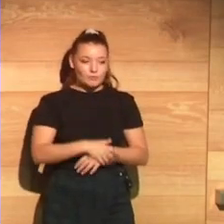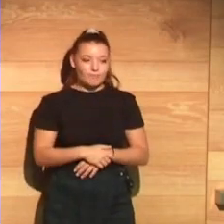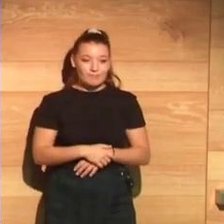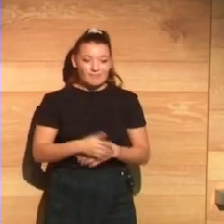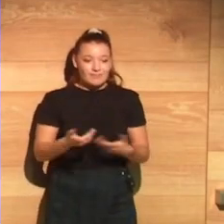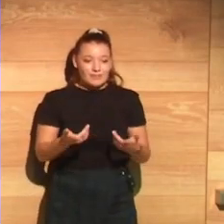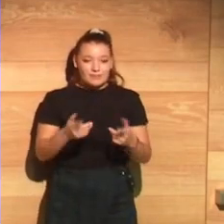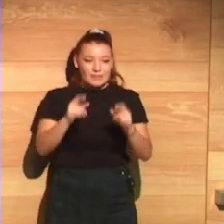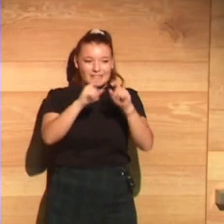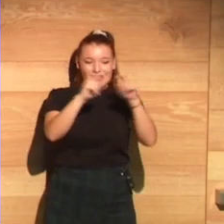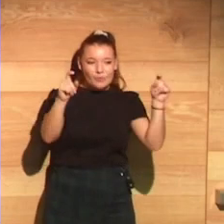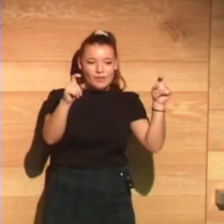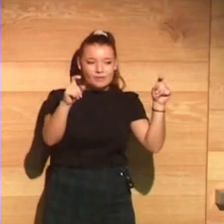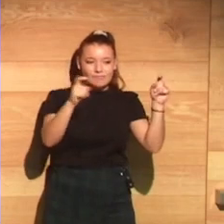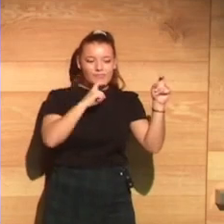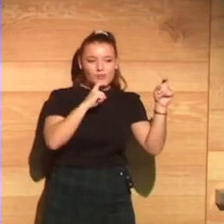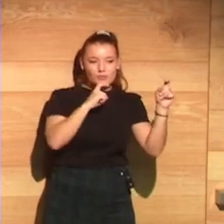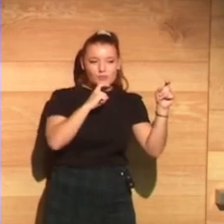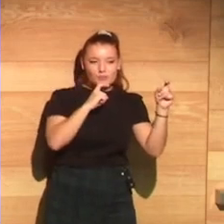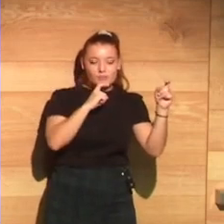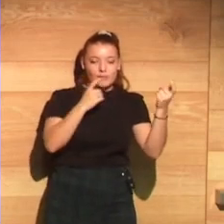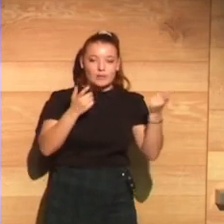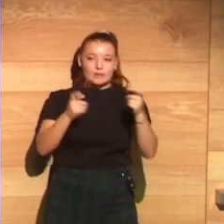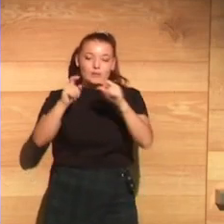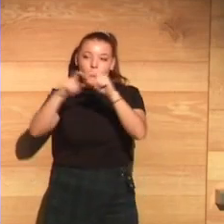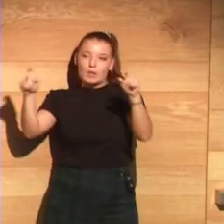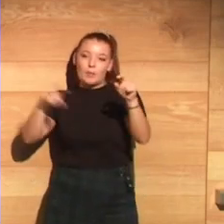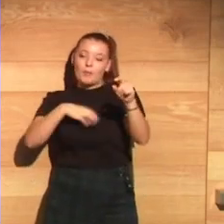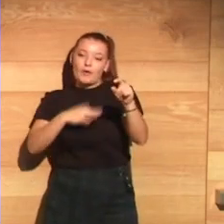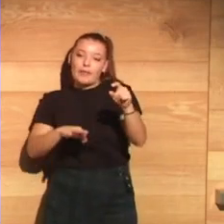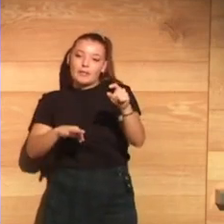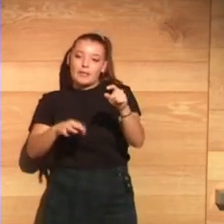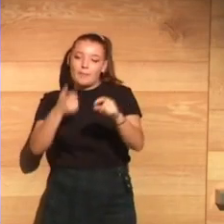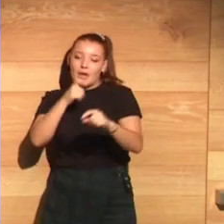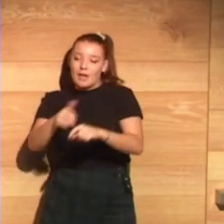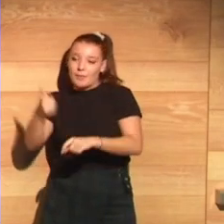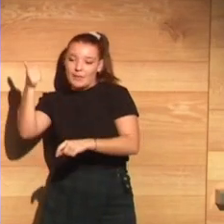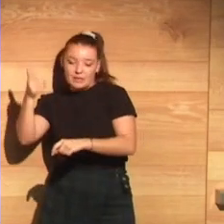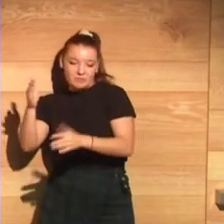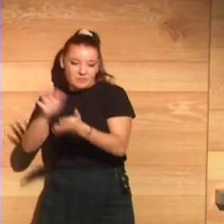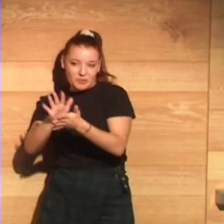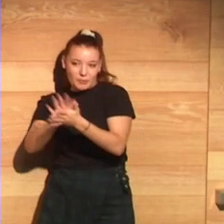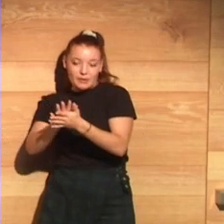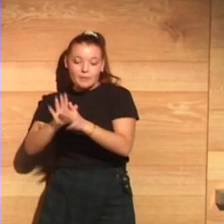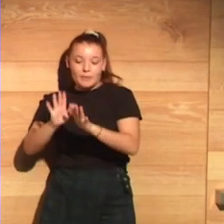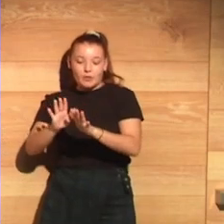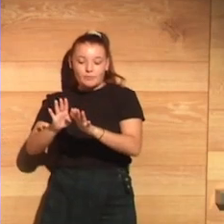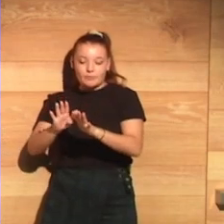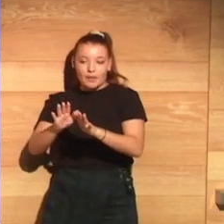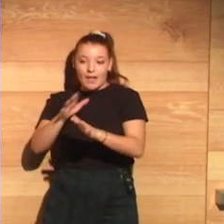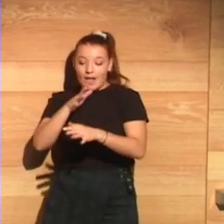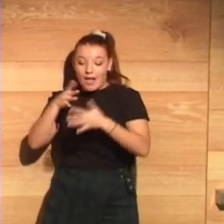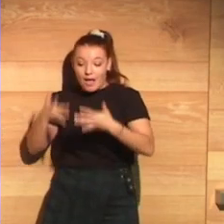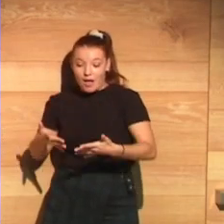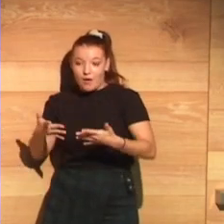No puedo hacer ese resumen, me cuesta muchísimo. Como un titular de cómo era ella. No, bueno, un titular